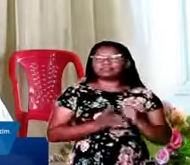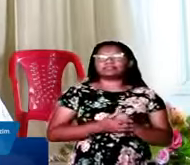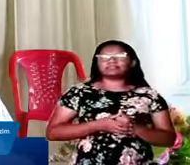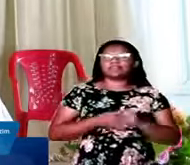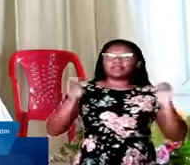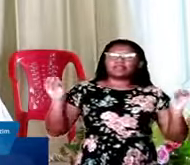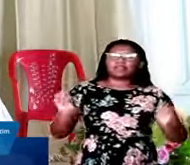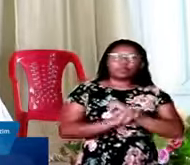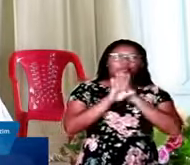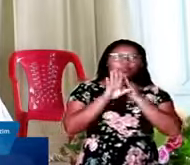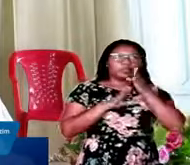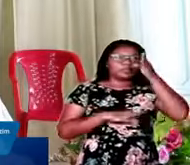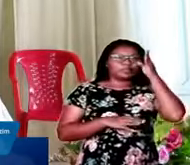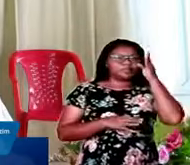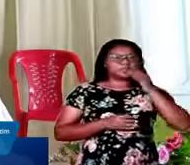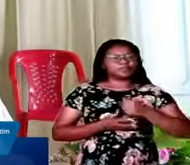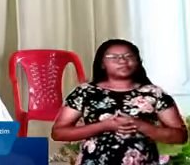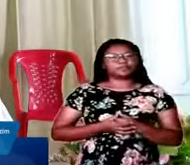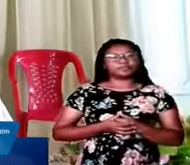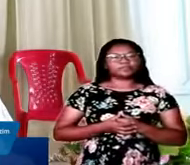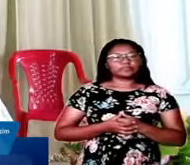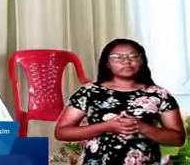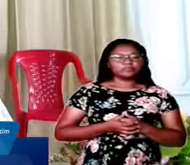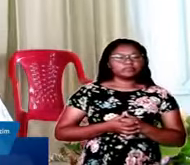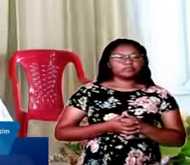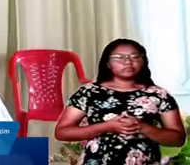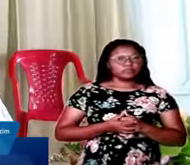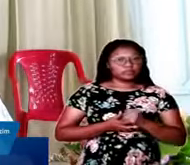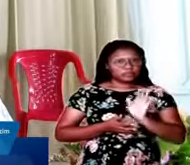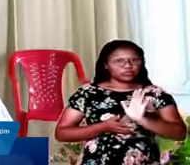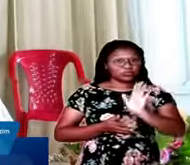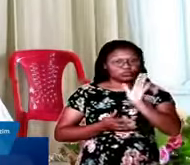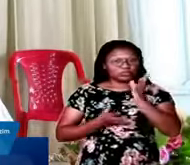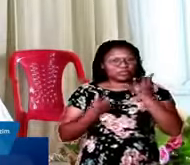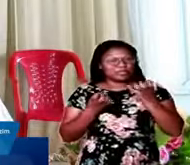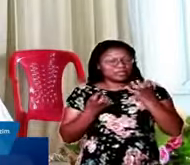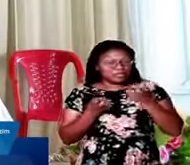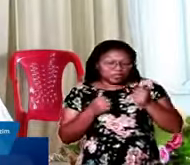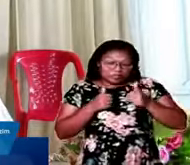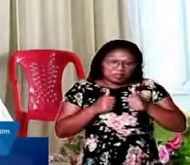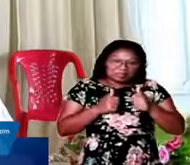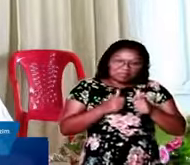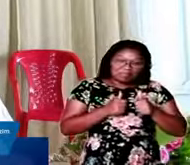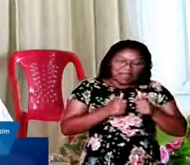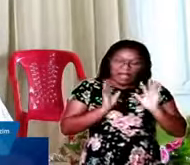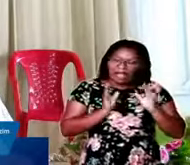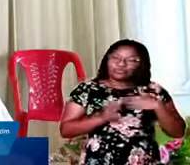Gloria al Señor. Así que si usted quiere que le vaya bien, haga el bien.